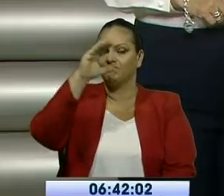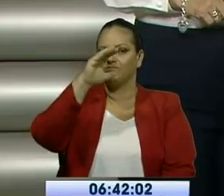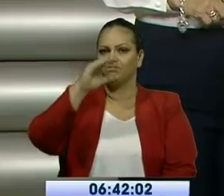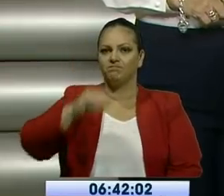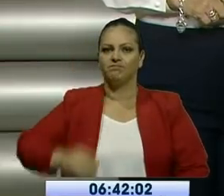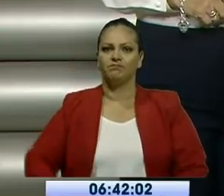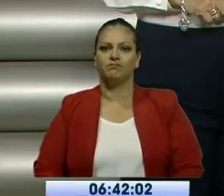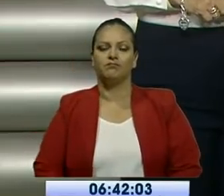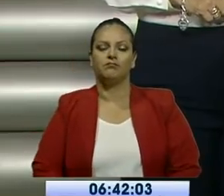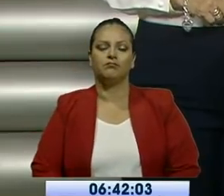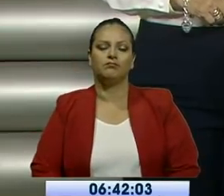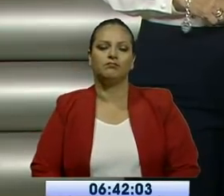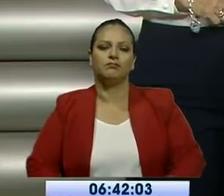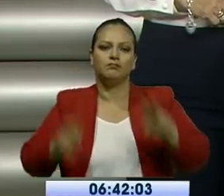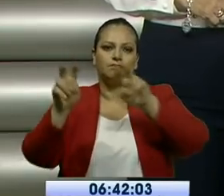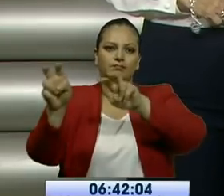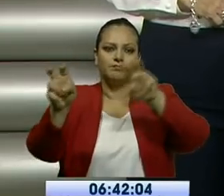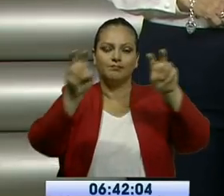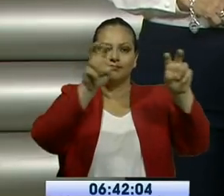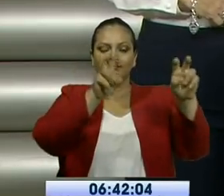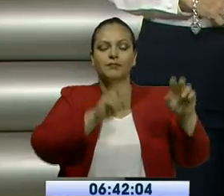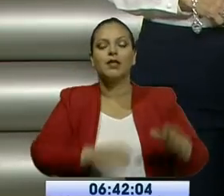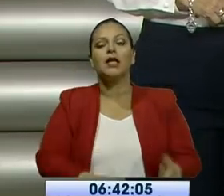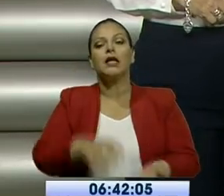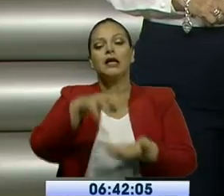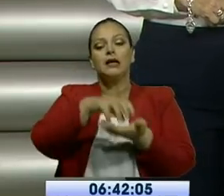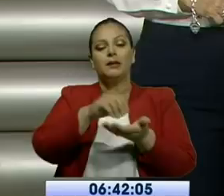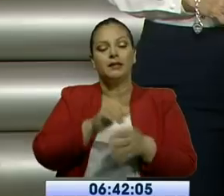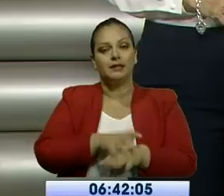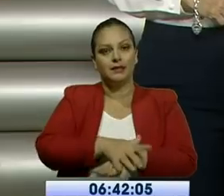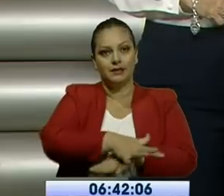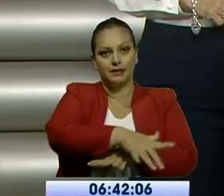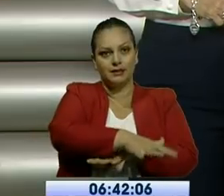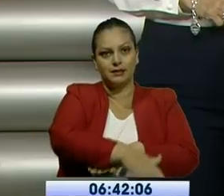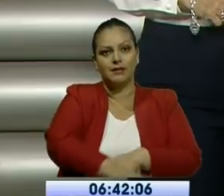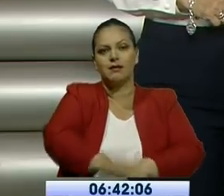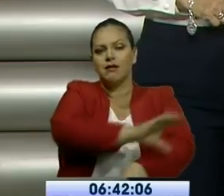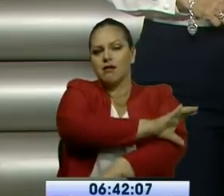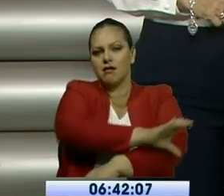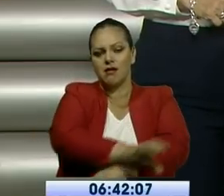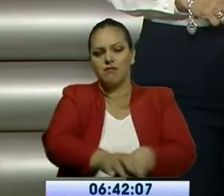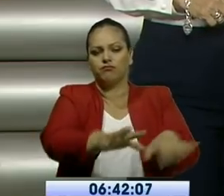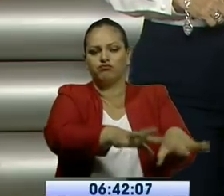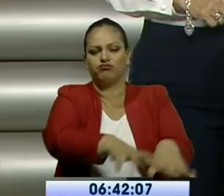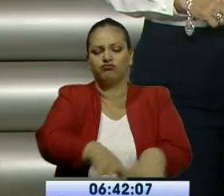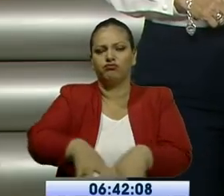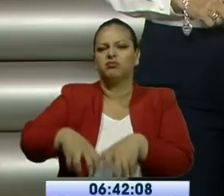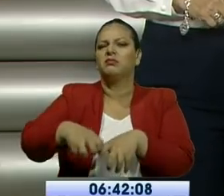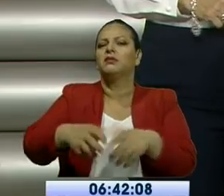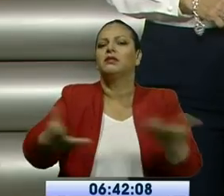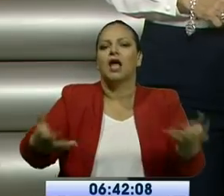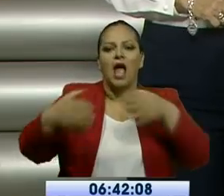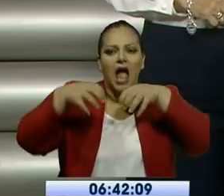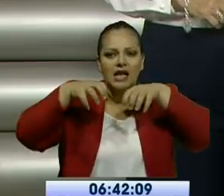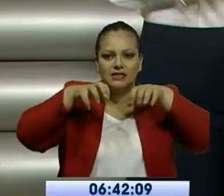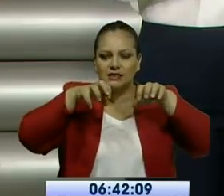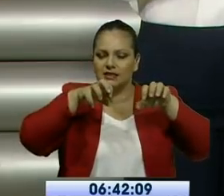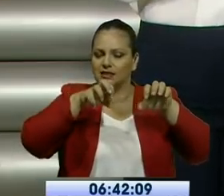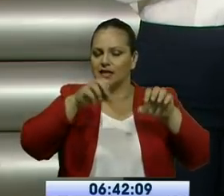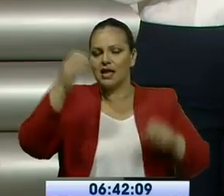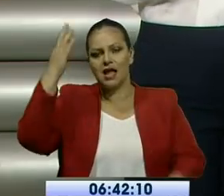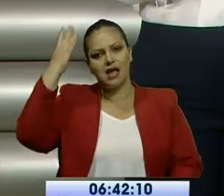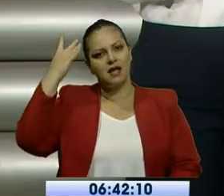Vamos a cambiar de tema. La cosecha de maíz amarillo es una tradición para los agricultores del centro y sur de la provincia de Los Ríos.